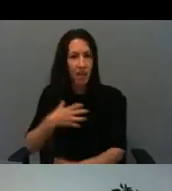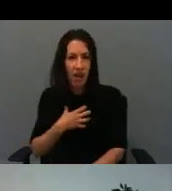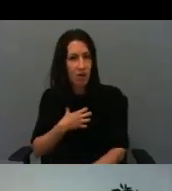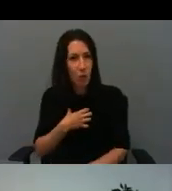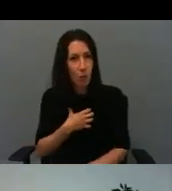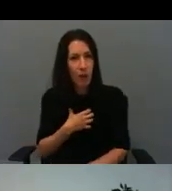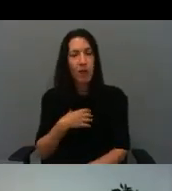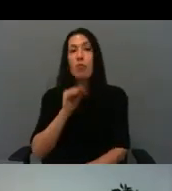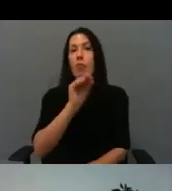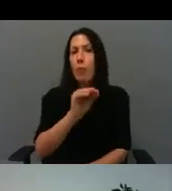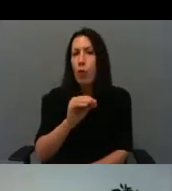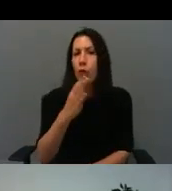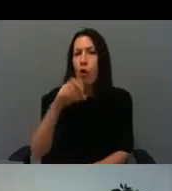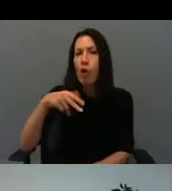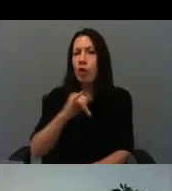¿tú crees que